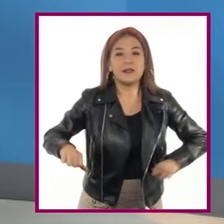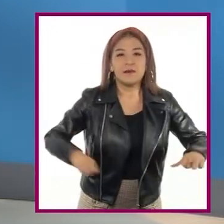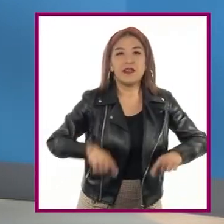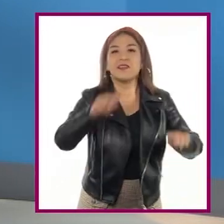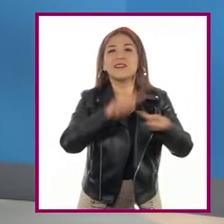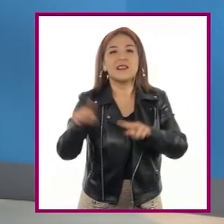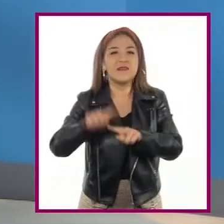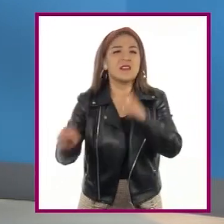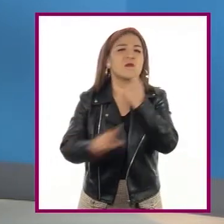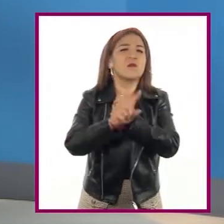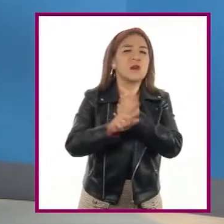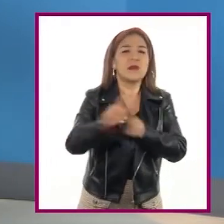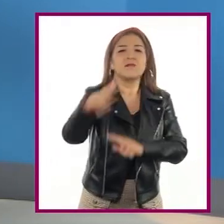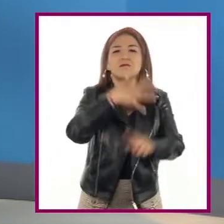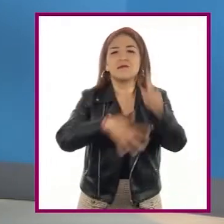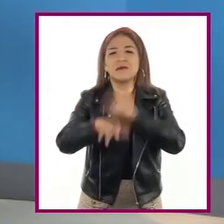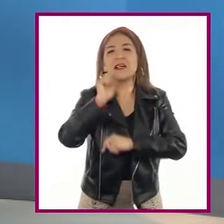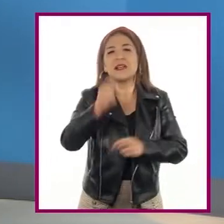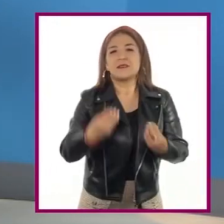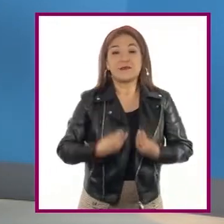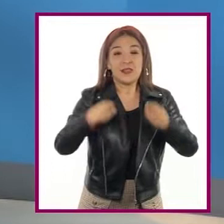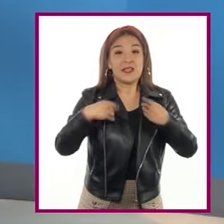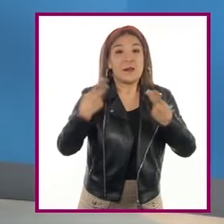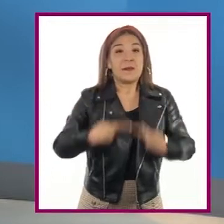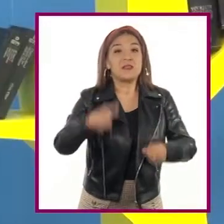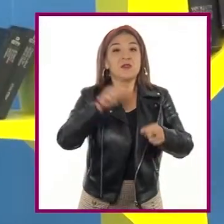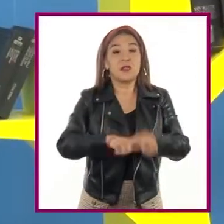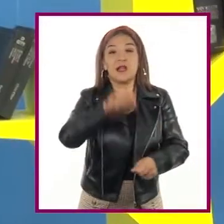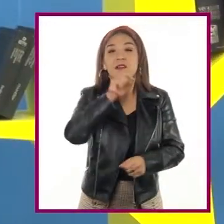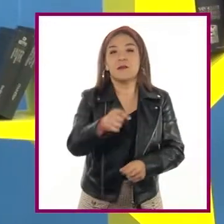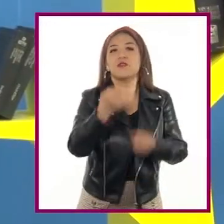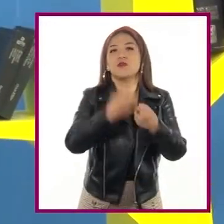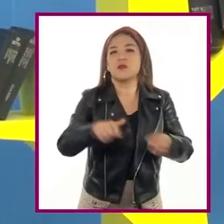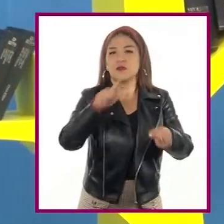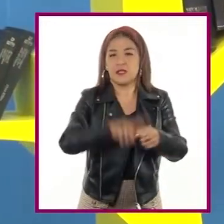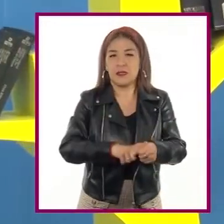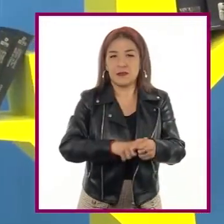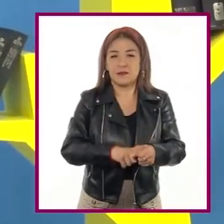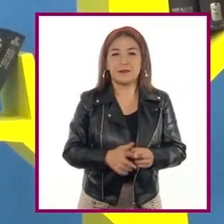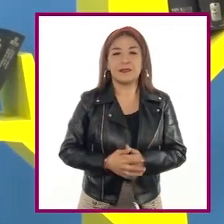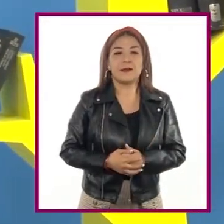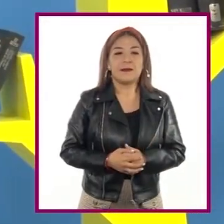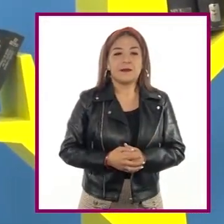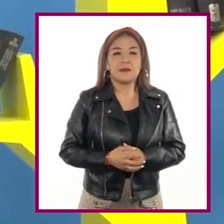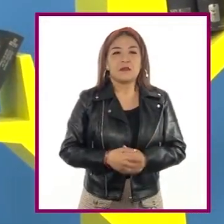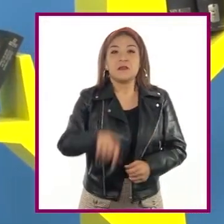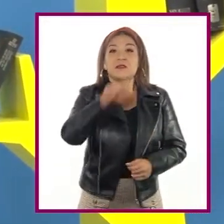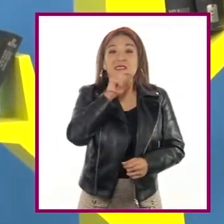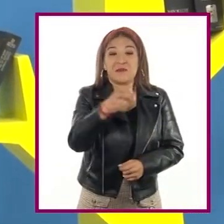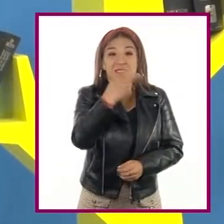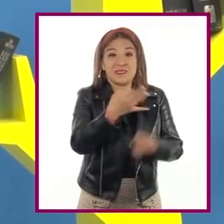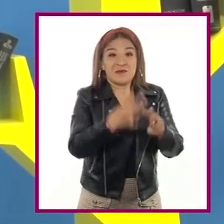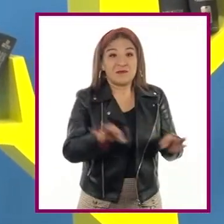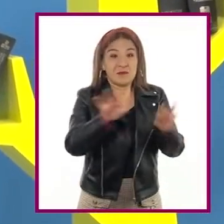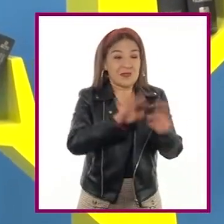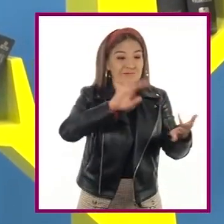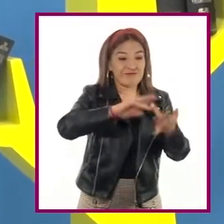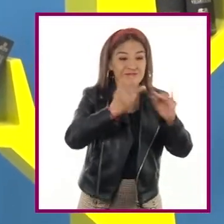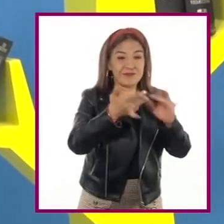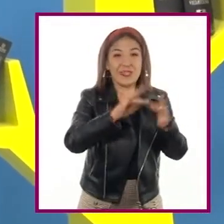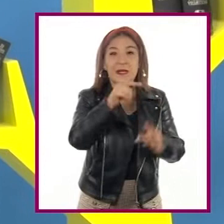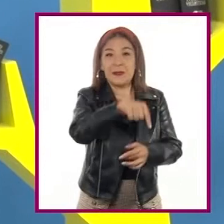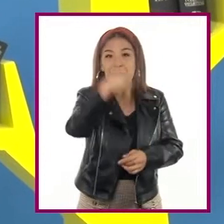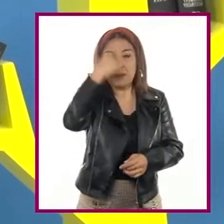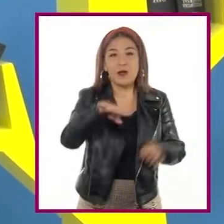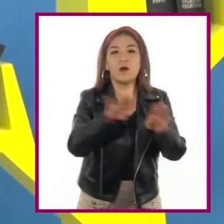situaciones en los diferentes ámbitos de la vida personal y social, así como la influencia de las redes sociales para la construcción de